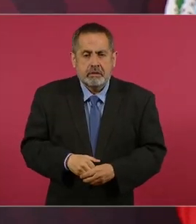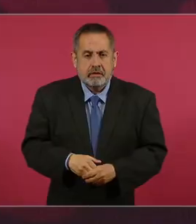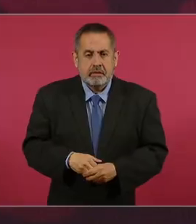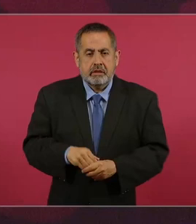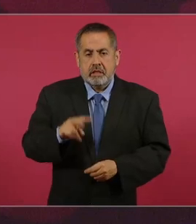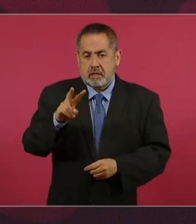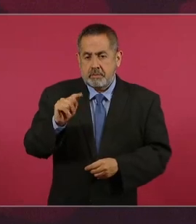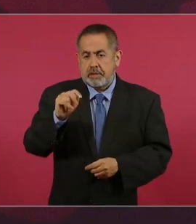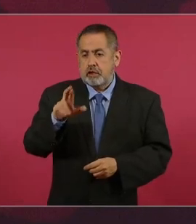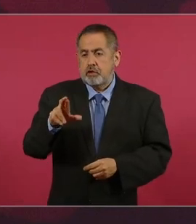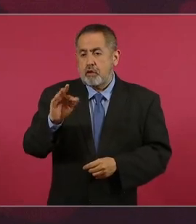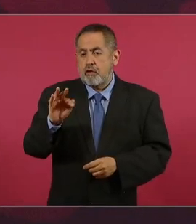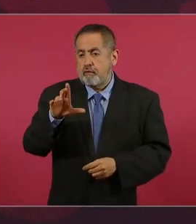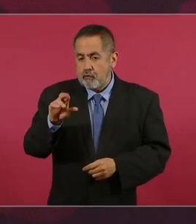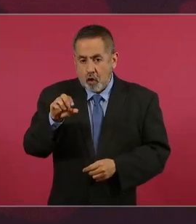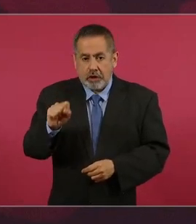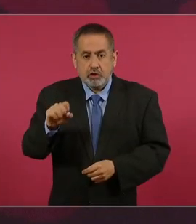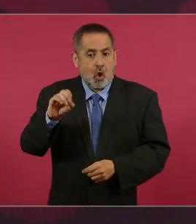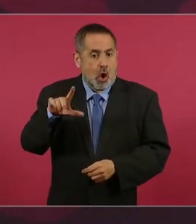con Víctor Flores Olea.